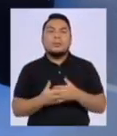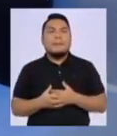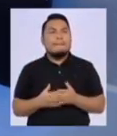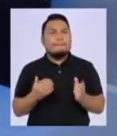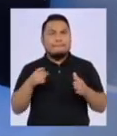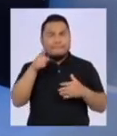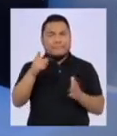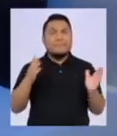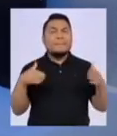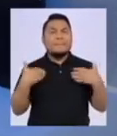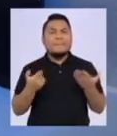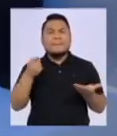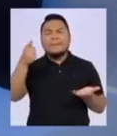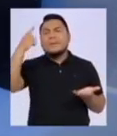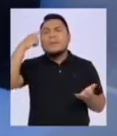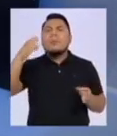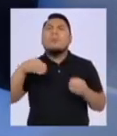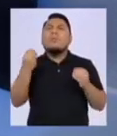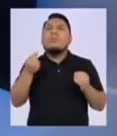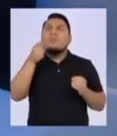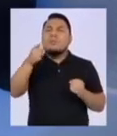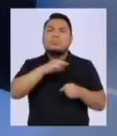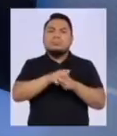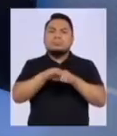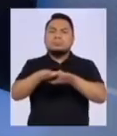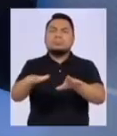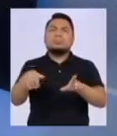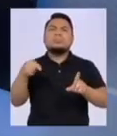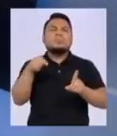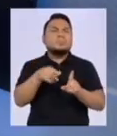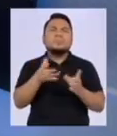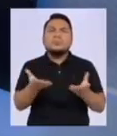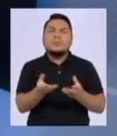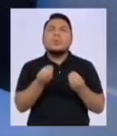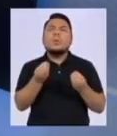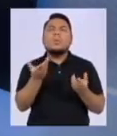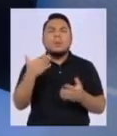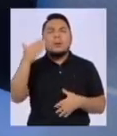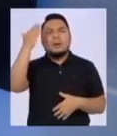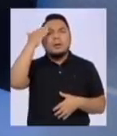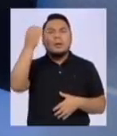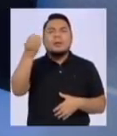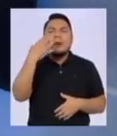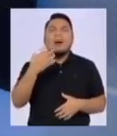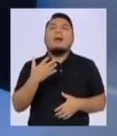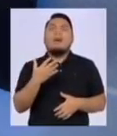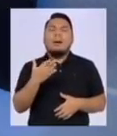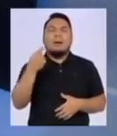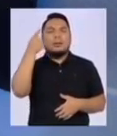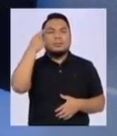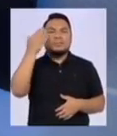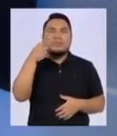el momento o el punto de contagio de COVID-19 como para poder tener un poco de contexto?